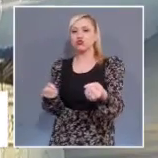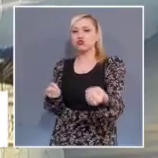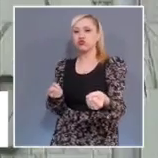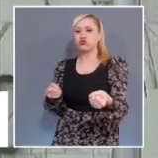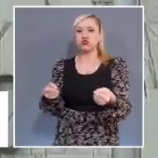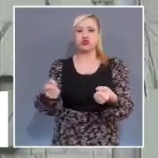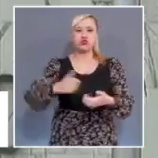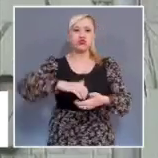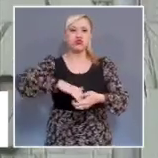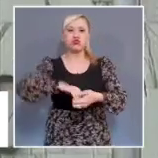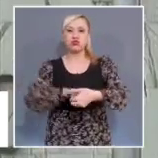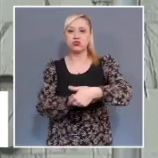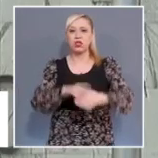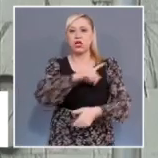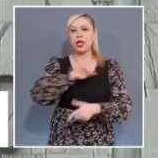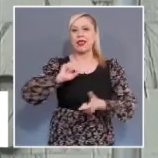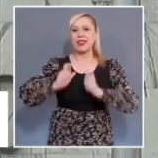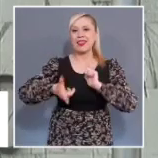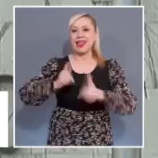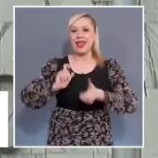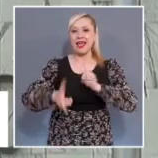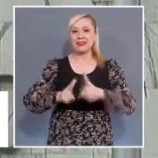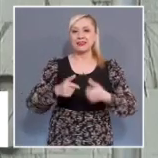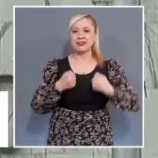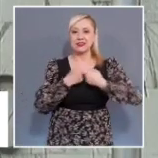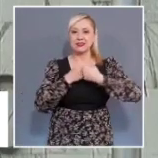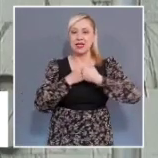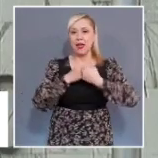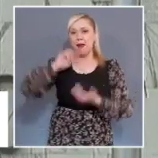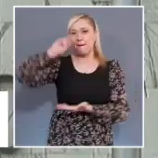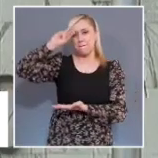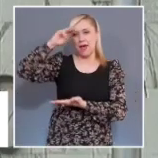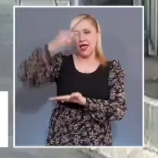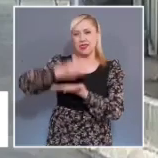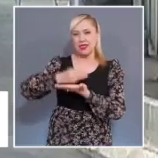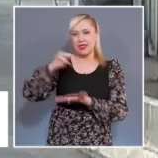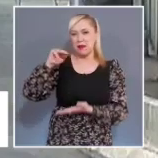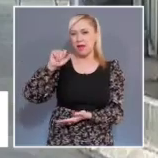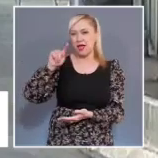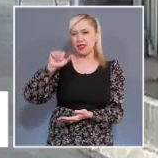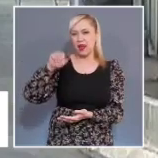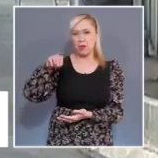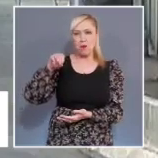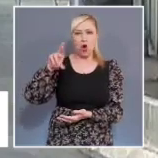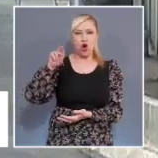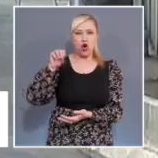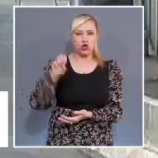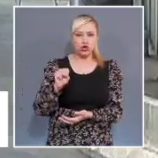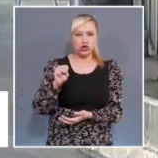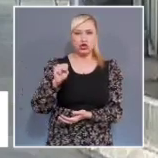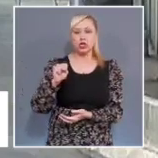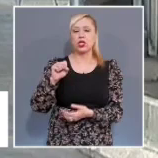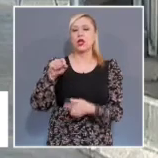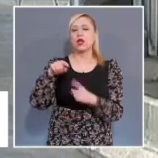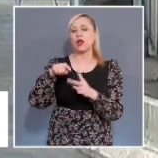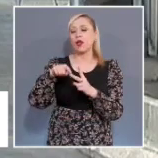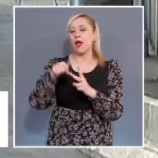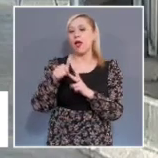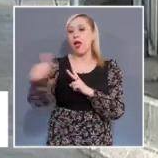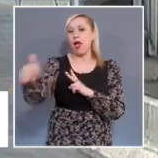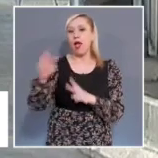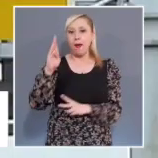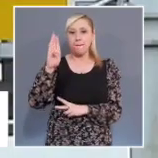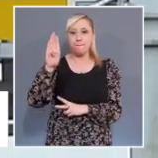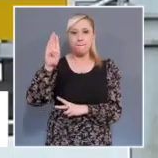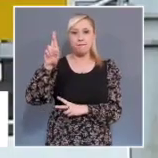Texas en el cruce fronterizo Matamoros-Brownsville. Considera que está provocando serias pérdidas económicas